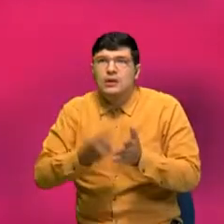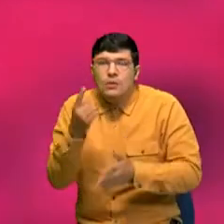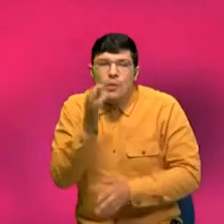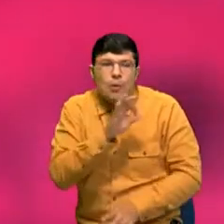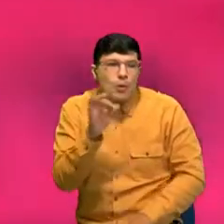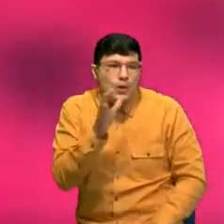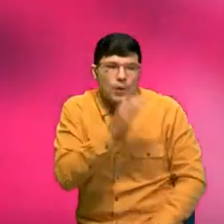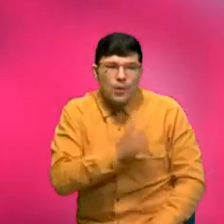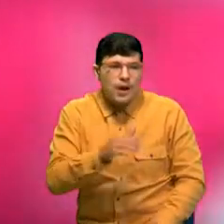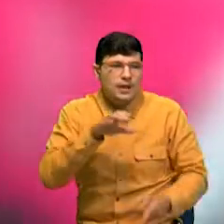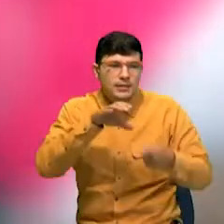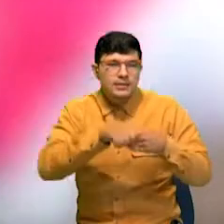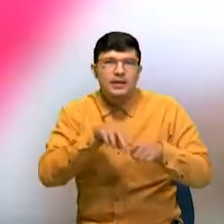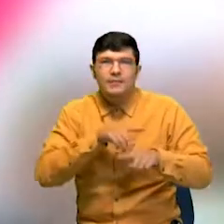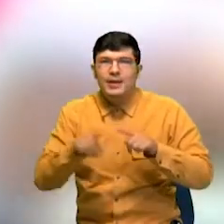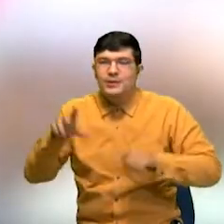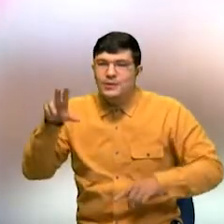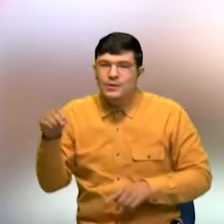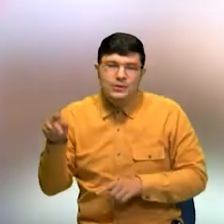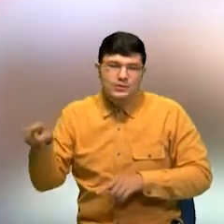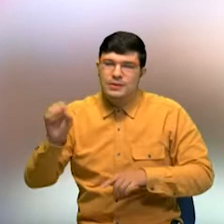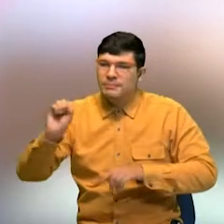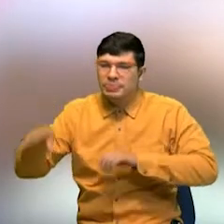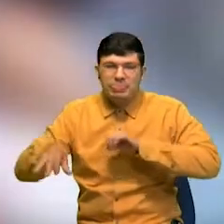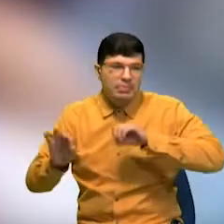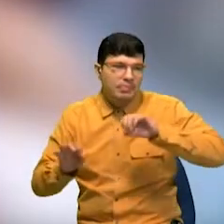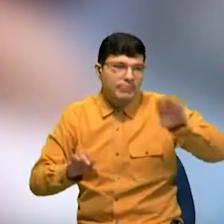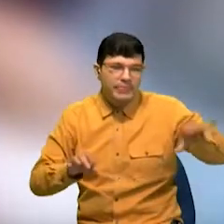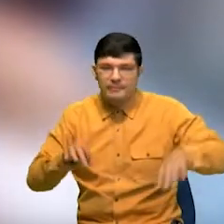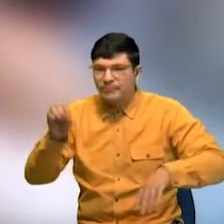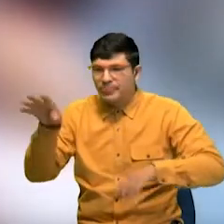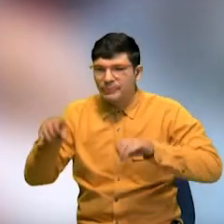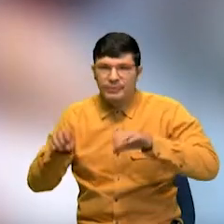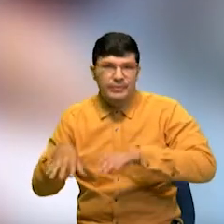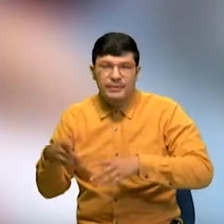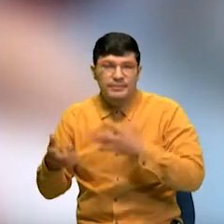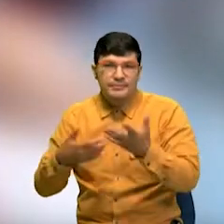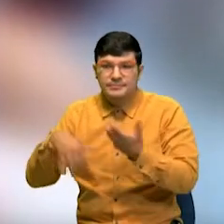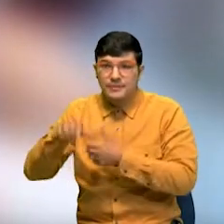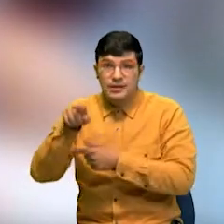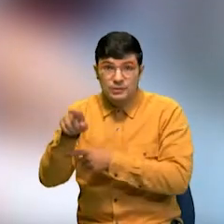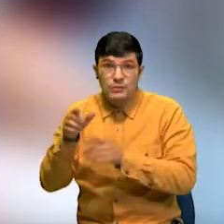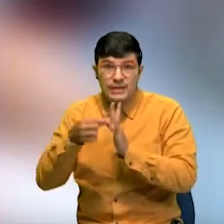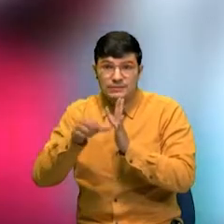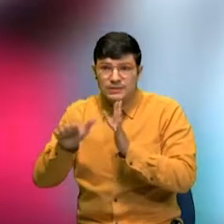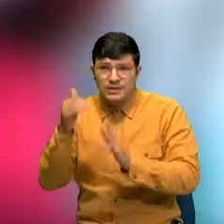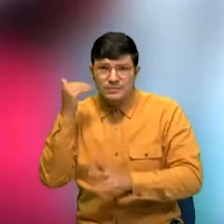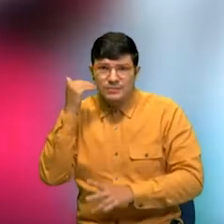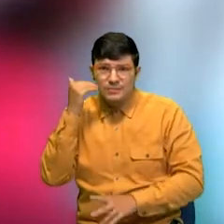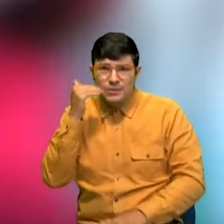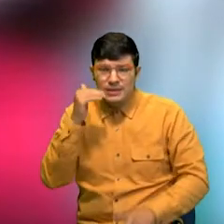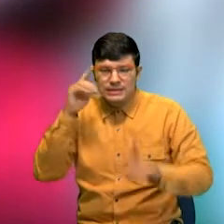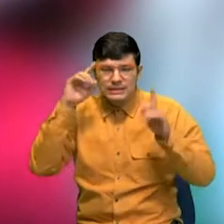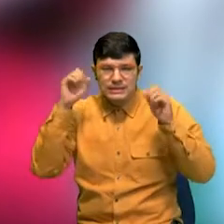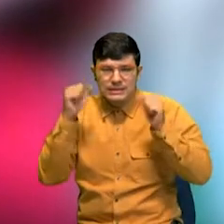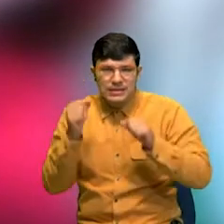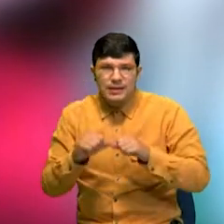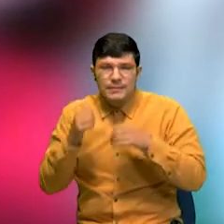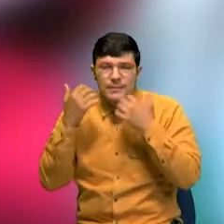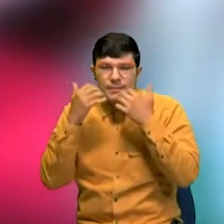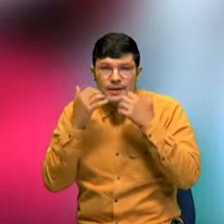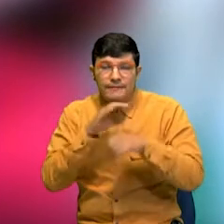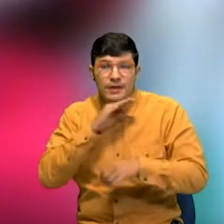cita le tienen pero no es una pelota con el pasar de los días del estado de su esposa empeora por esta razón pide a la epe se pueda autorizar